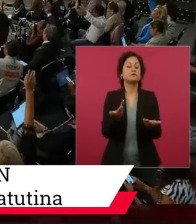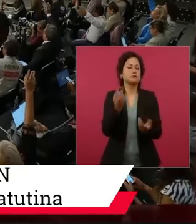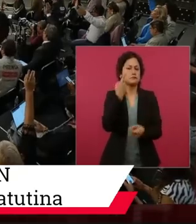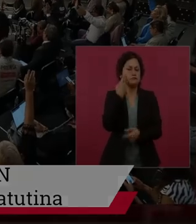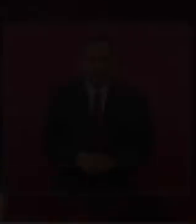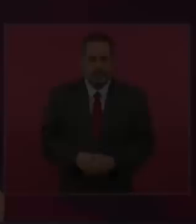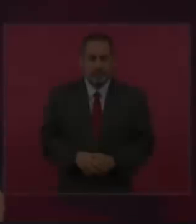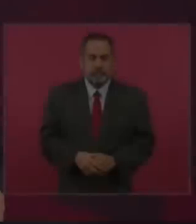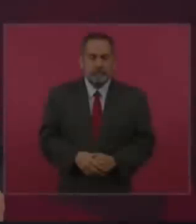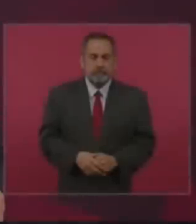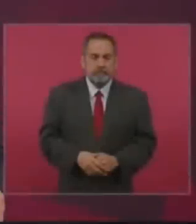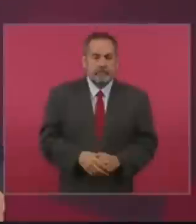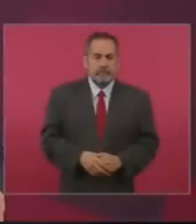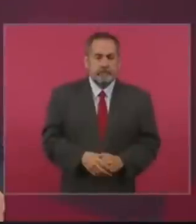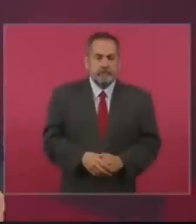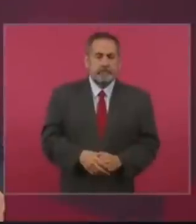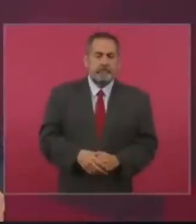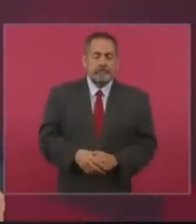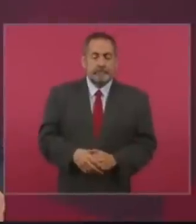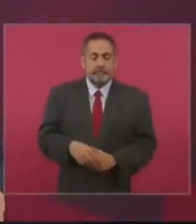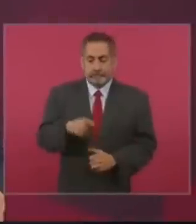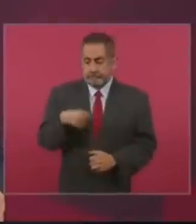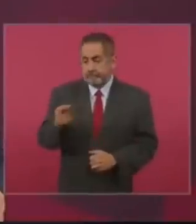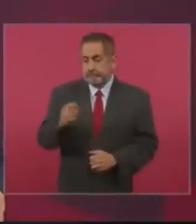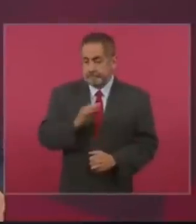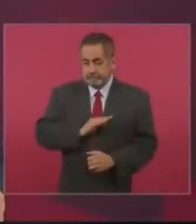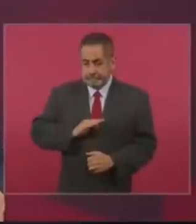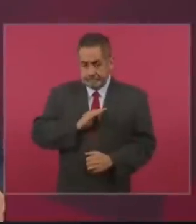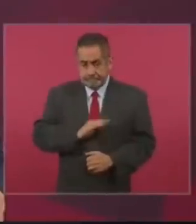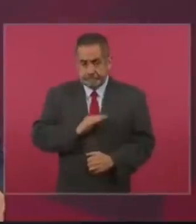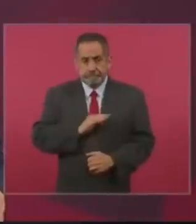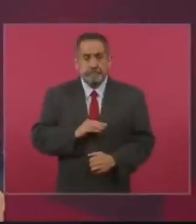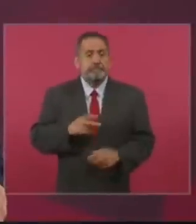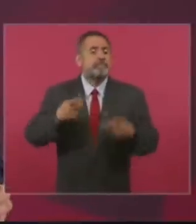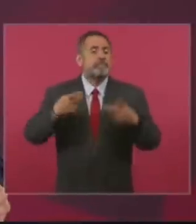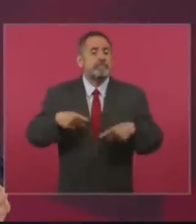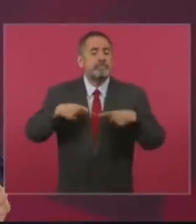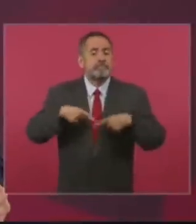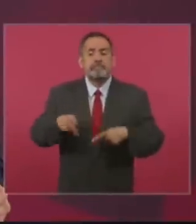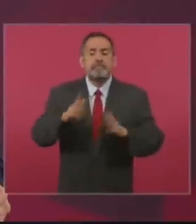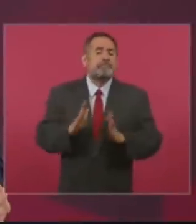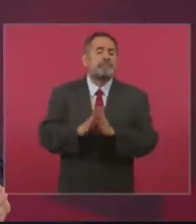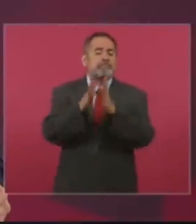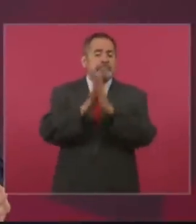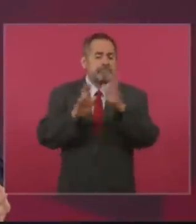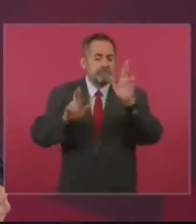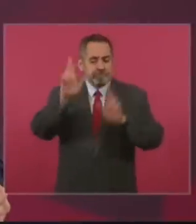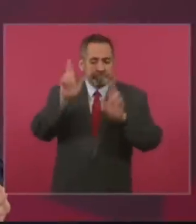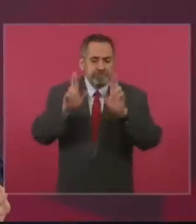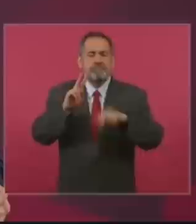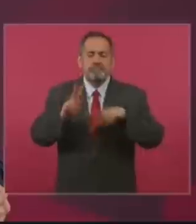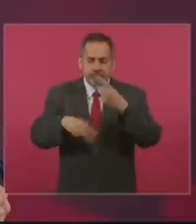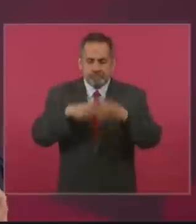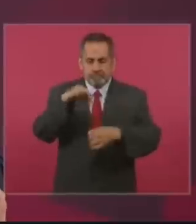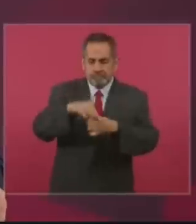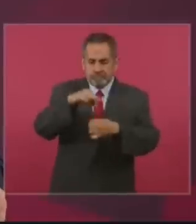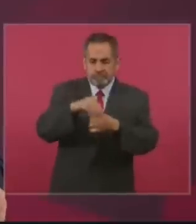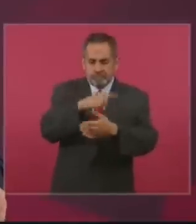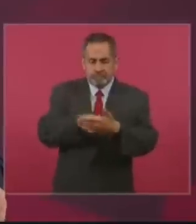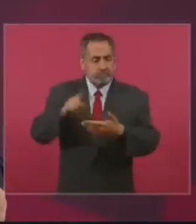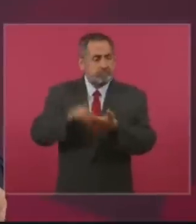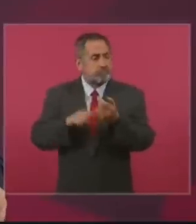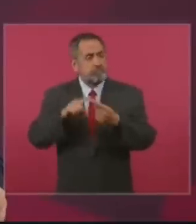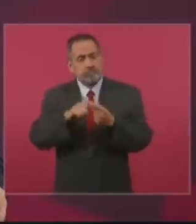día de ayer felicitar a la gente que participó ayer a los ciudadanos en